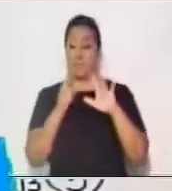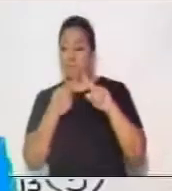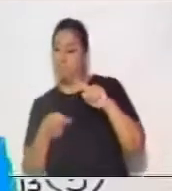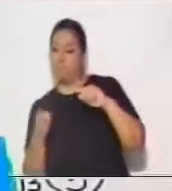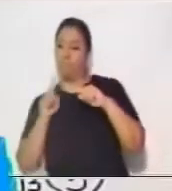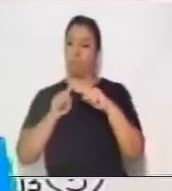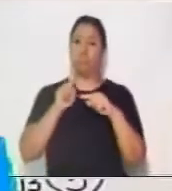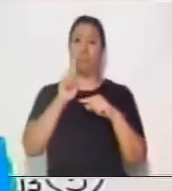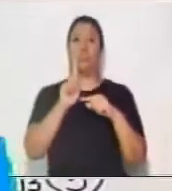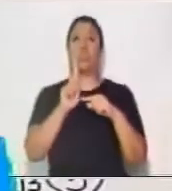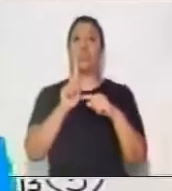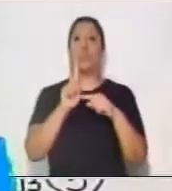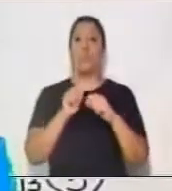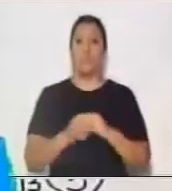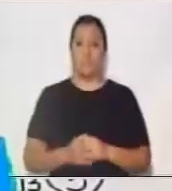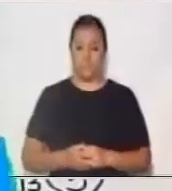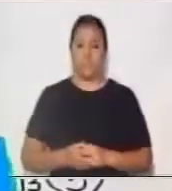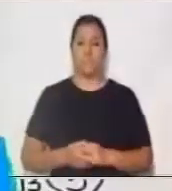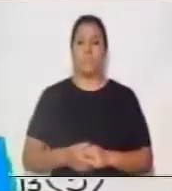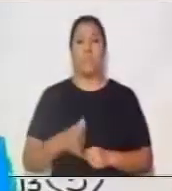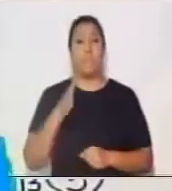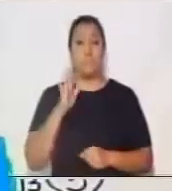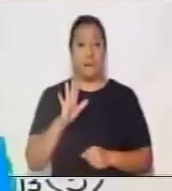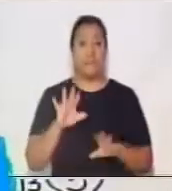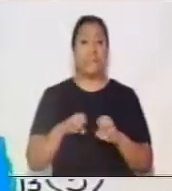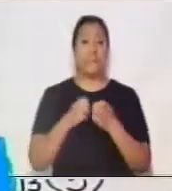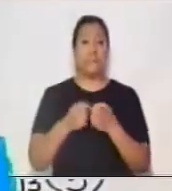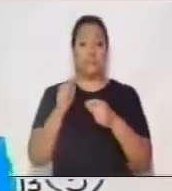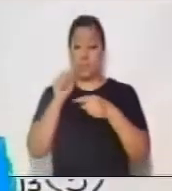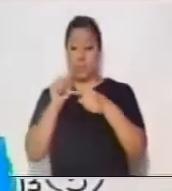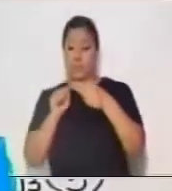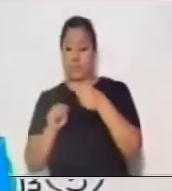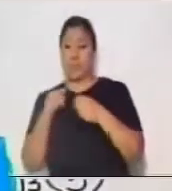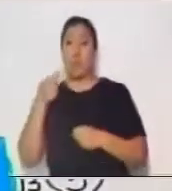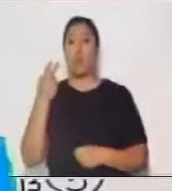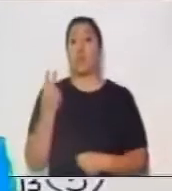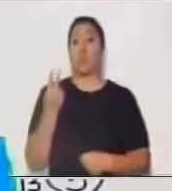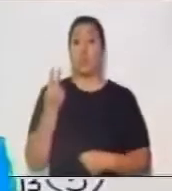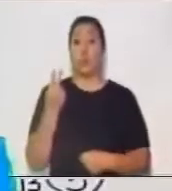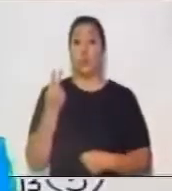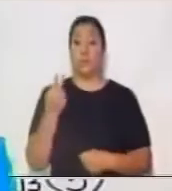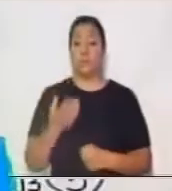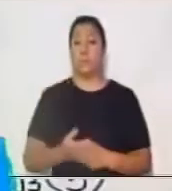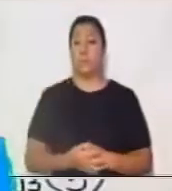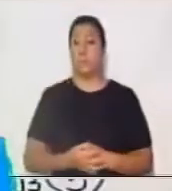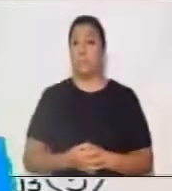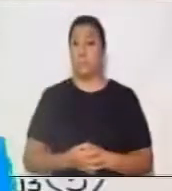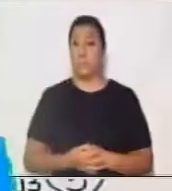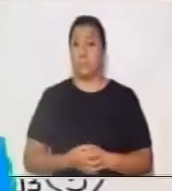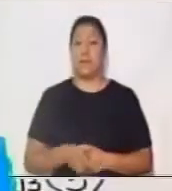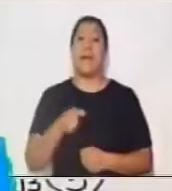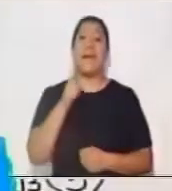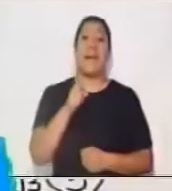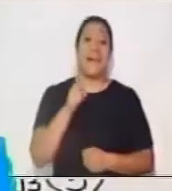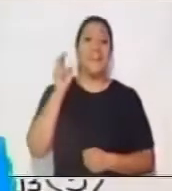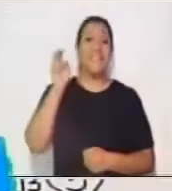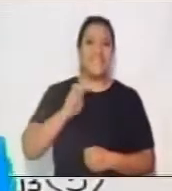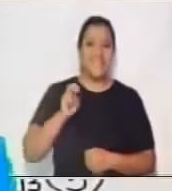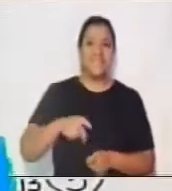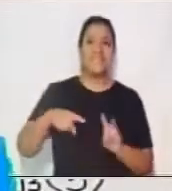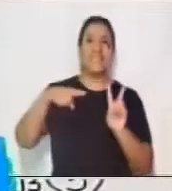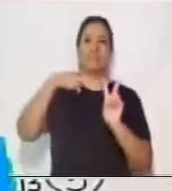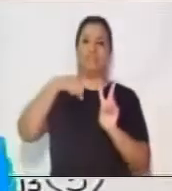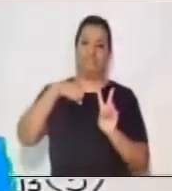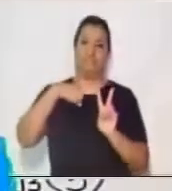me pongo, no me gusta. ¿Cómo? Pero si estos zapatos están muy lindos. ¡Ay, me aprieta! Mamá,